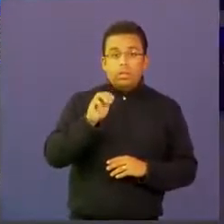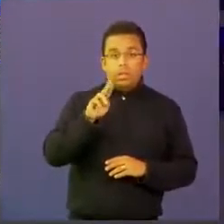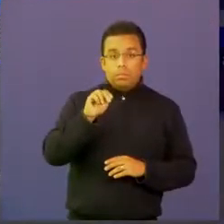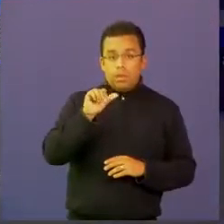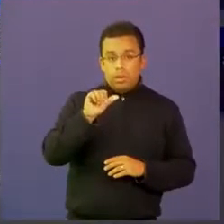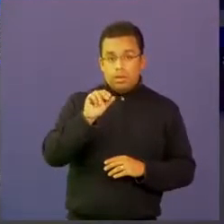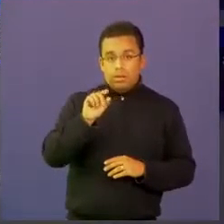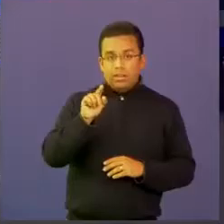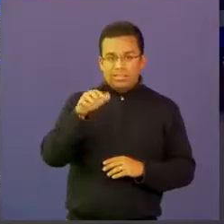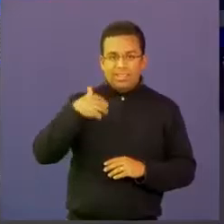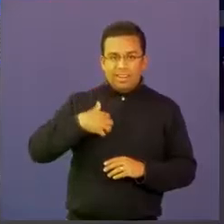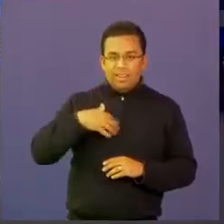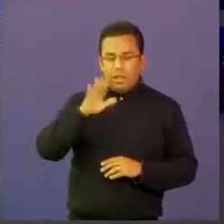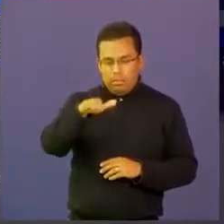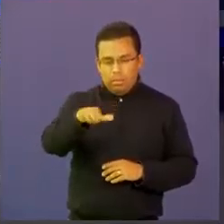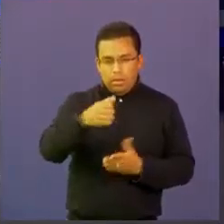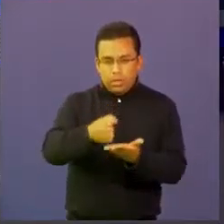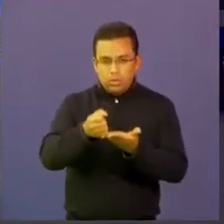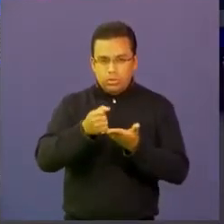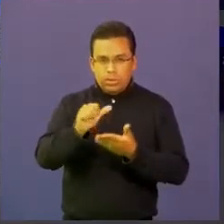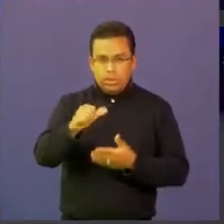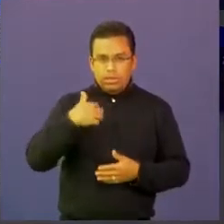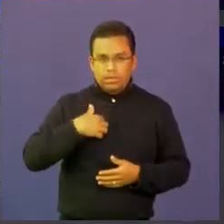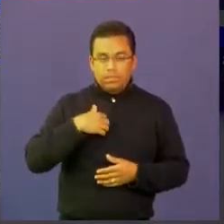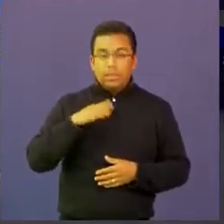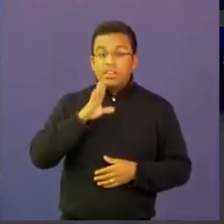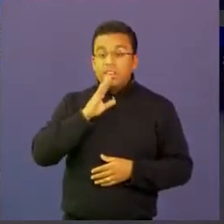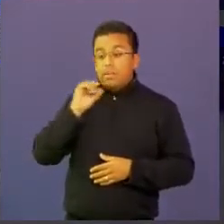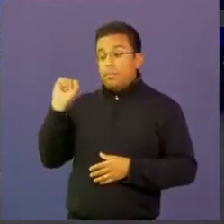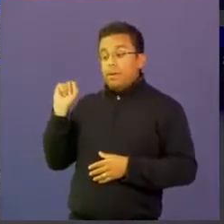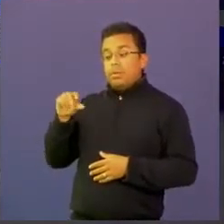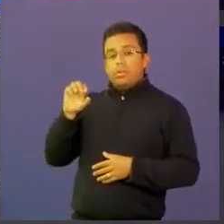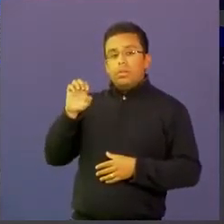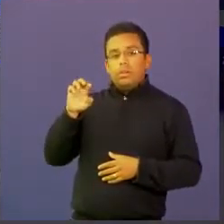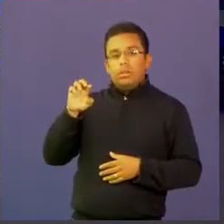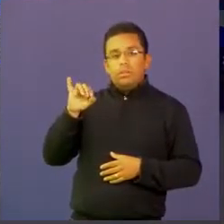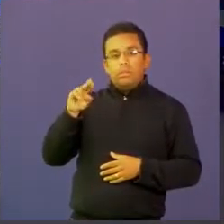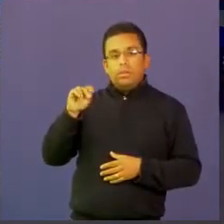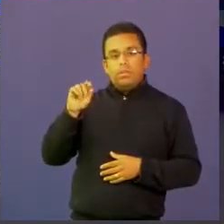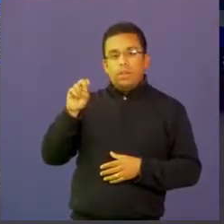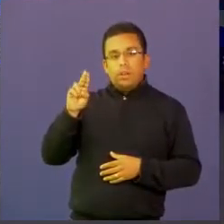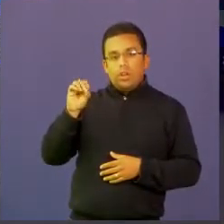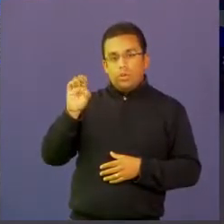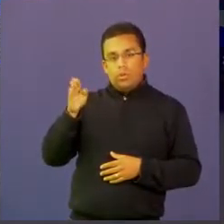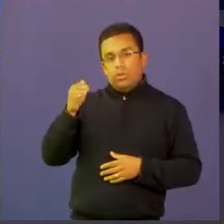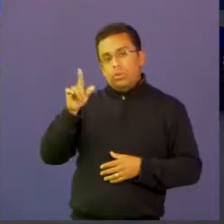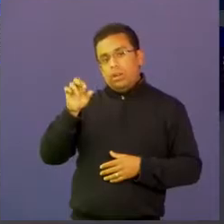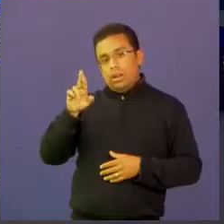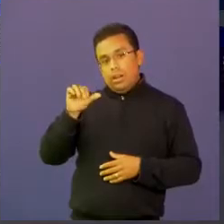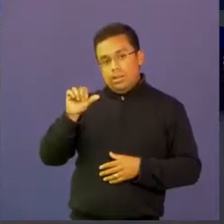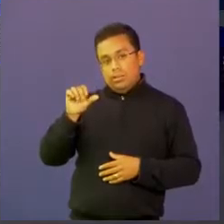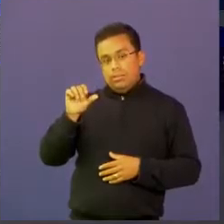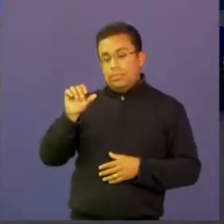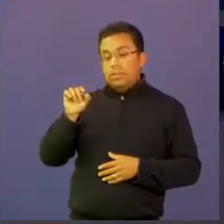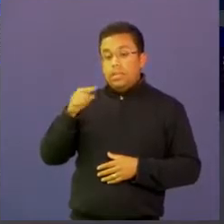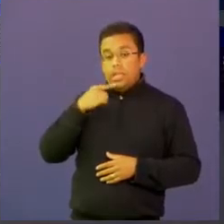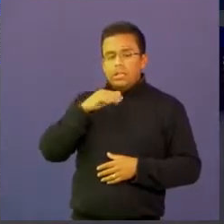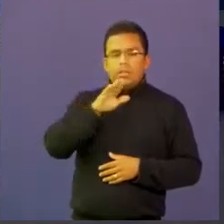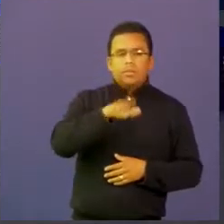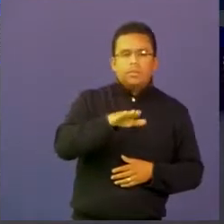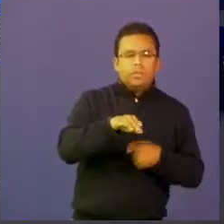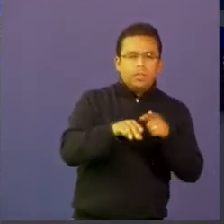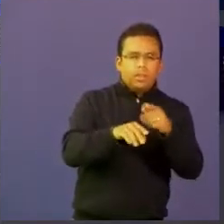nos pregunta Epifanio Lara ¿cómo desarrollar trabajos colaborativos en el aula de Microsoft con